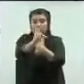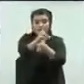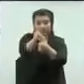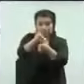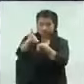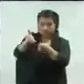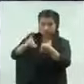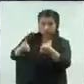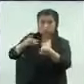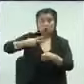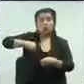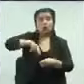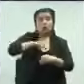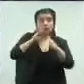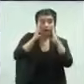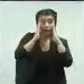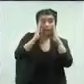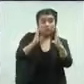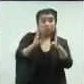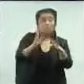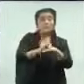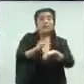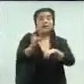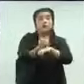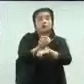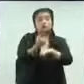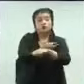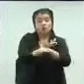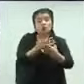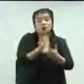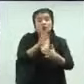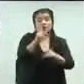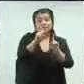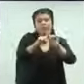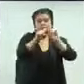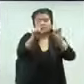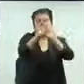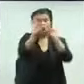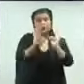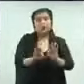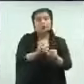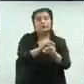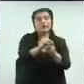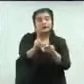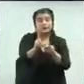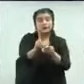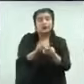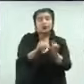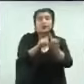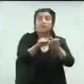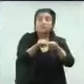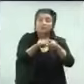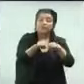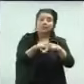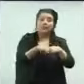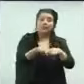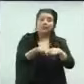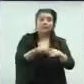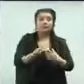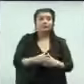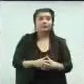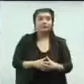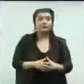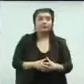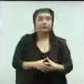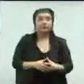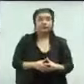disponibilidad de los recursos para el mantenimiento en sus diferentes dimensiones dentro del departamento según haga falta. Volviendo de alguna